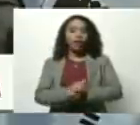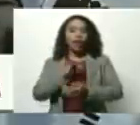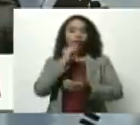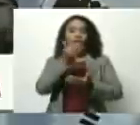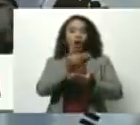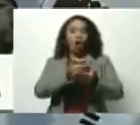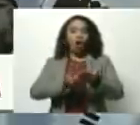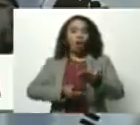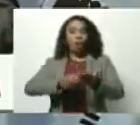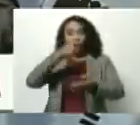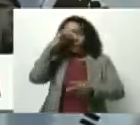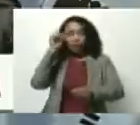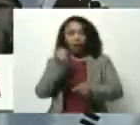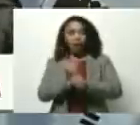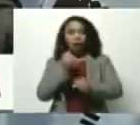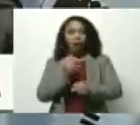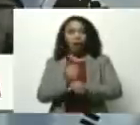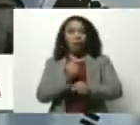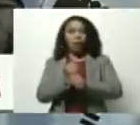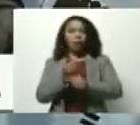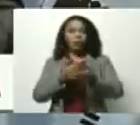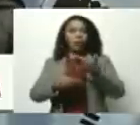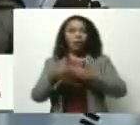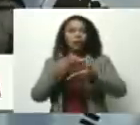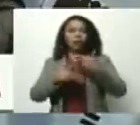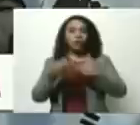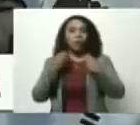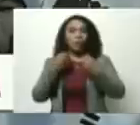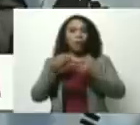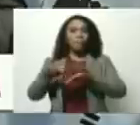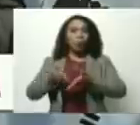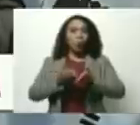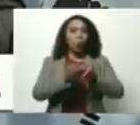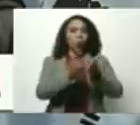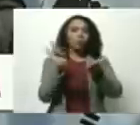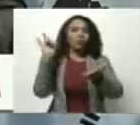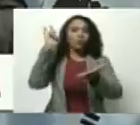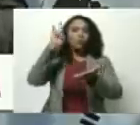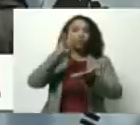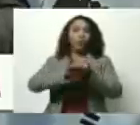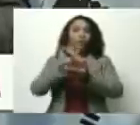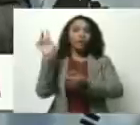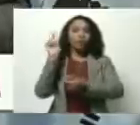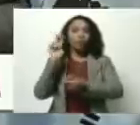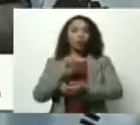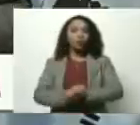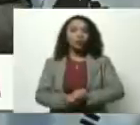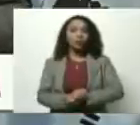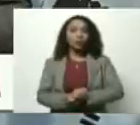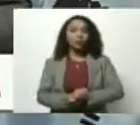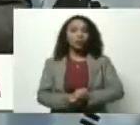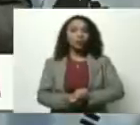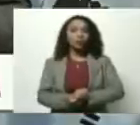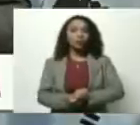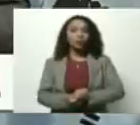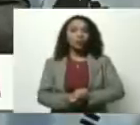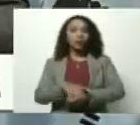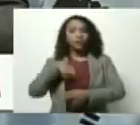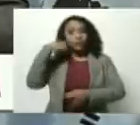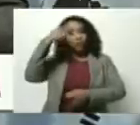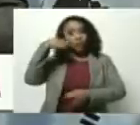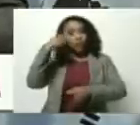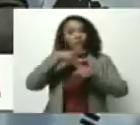informe operacional de los servicios para la navegación aérea venezolana, contentivo de imágenes